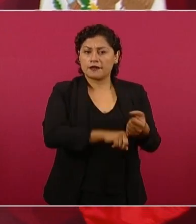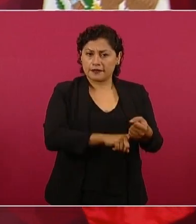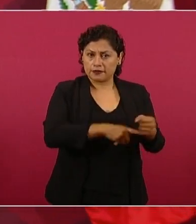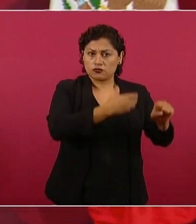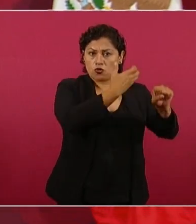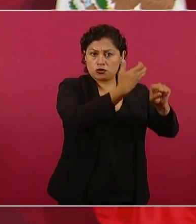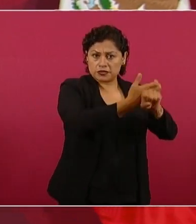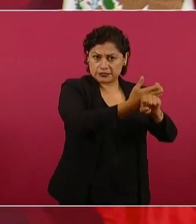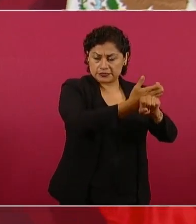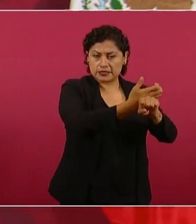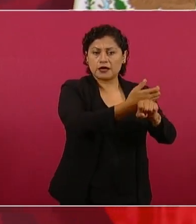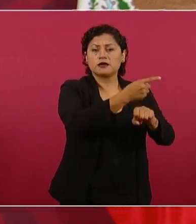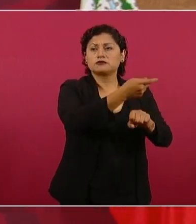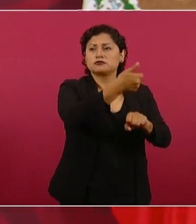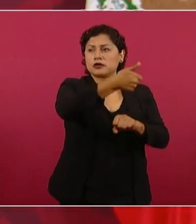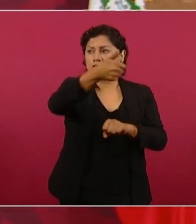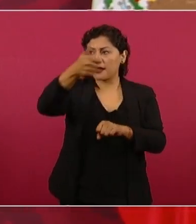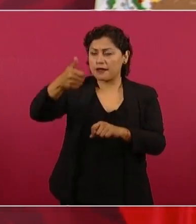cada consulado,